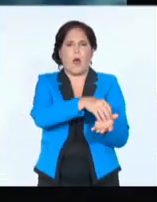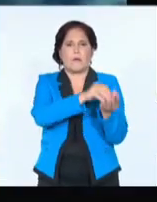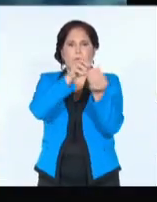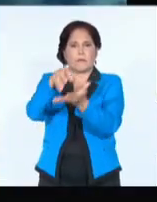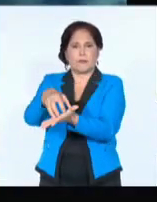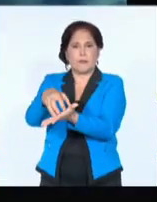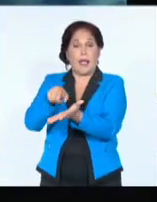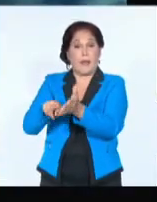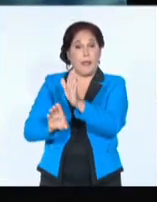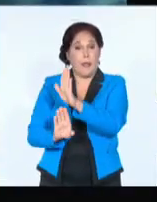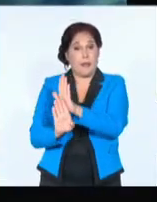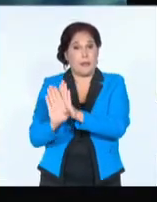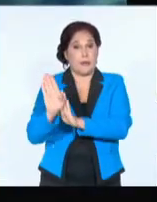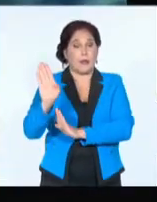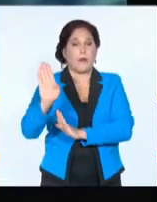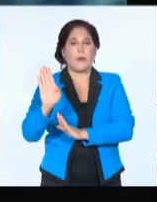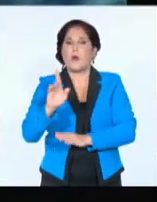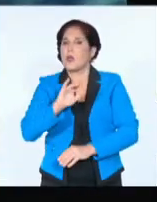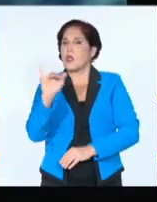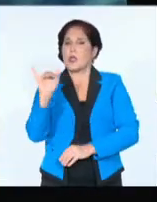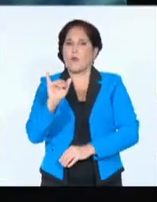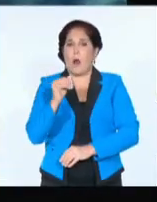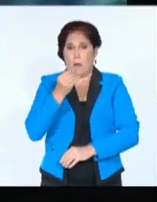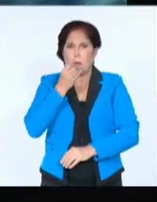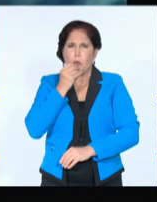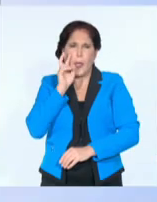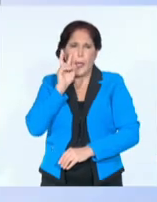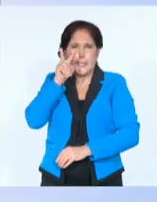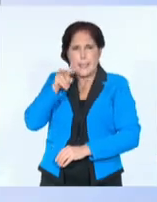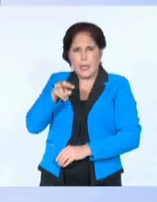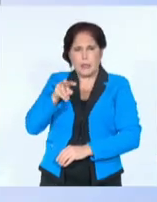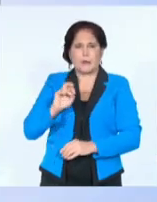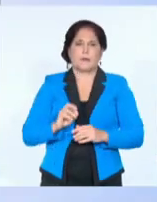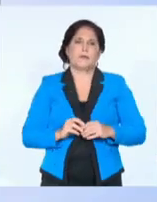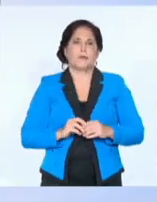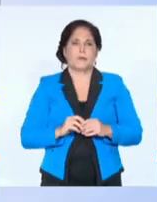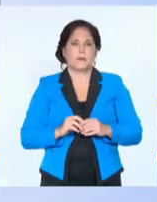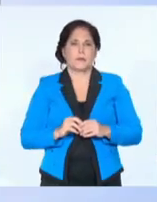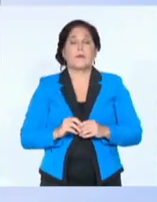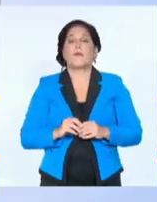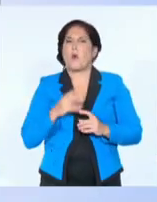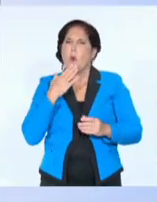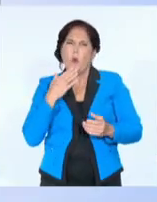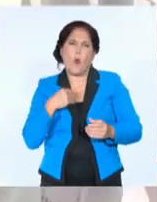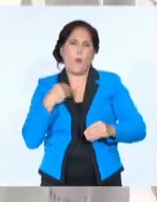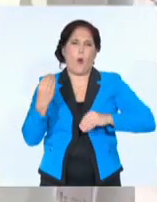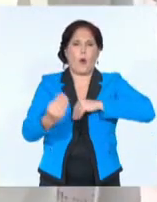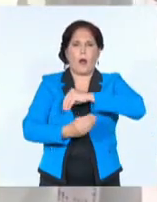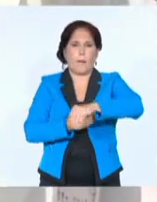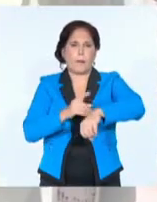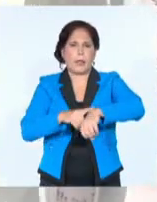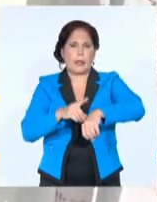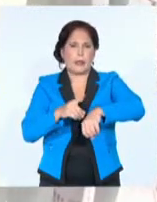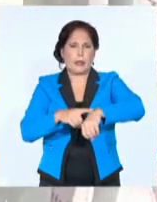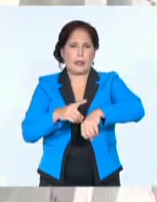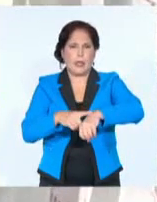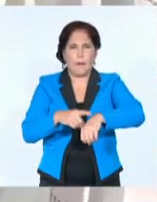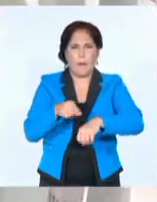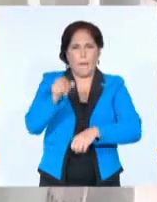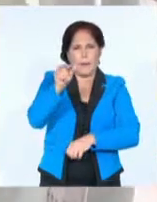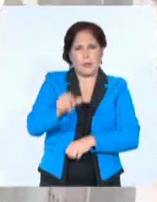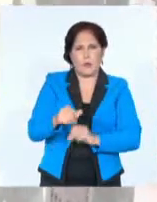de desarraigo, esperanza y vértigo hay detrás de esa decisión? ¿Cómo transcurre el tiempo para quien parte y para quien se